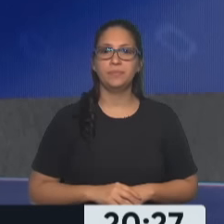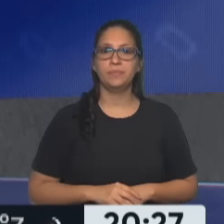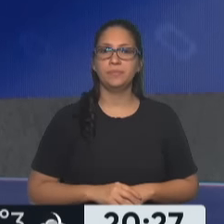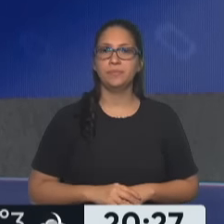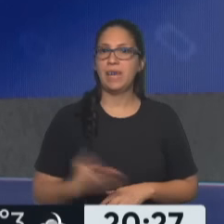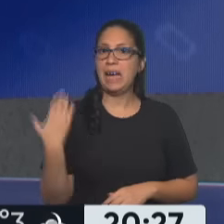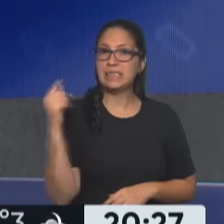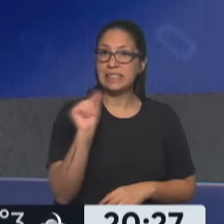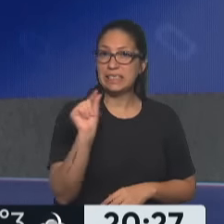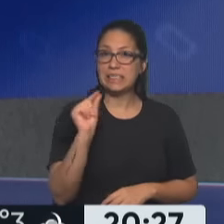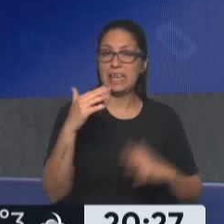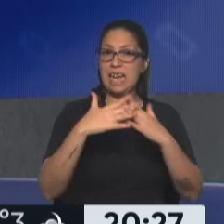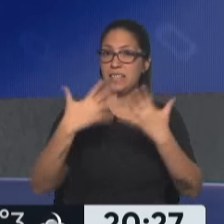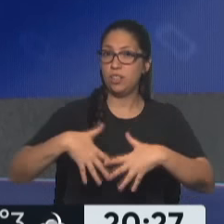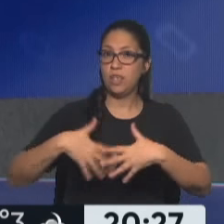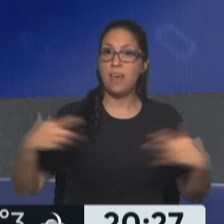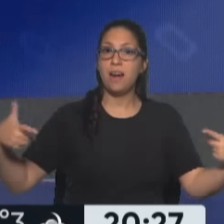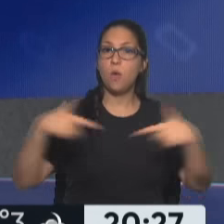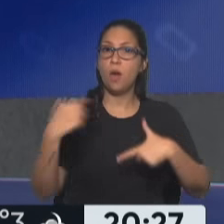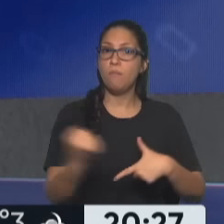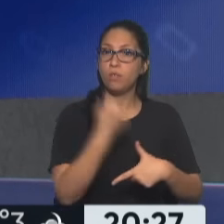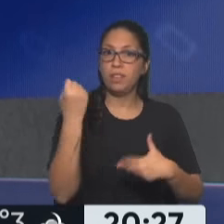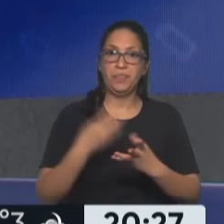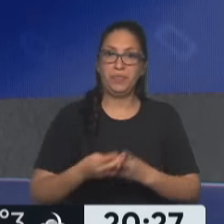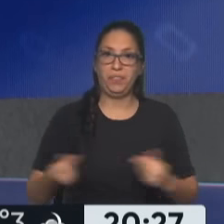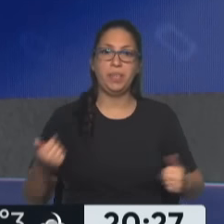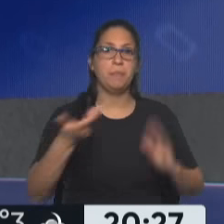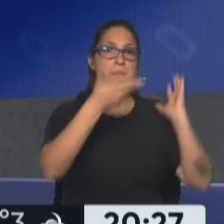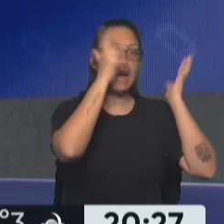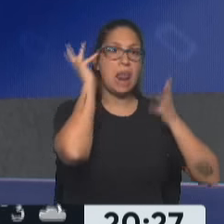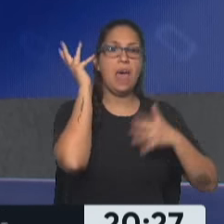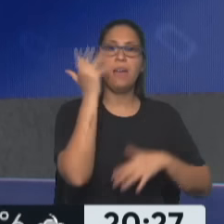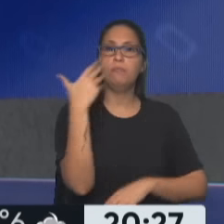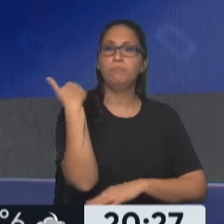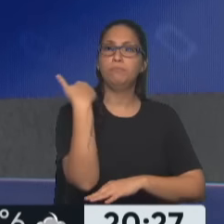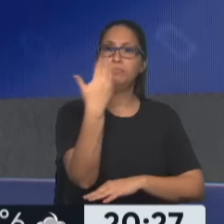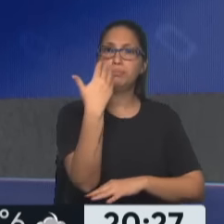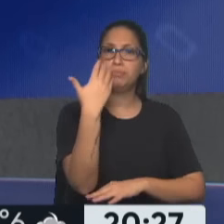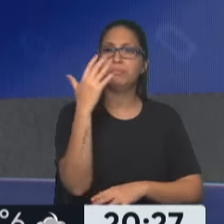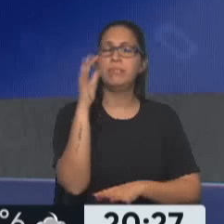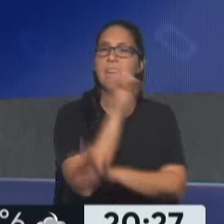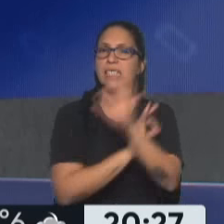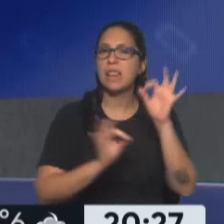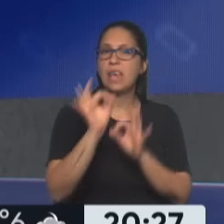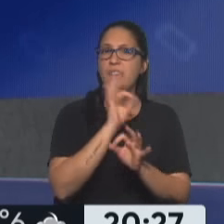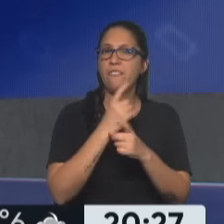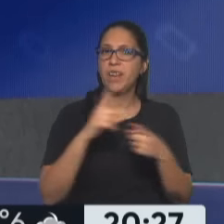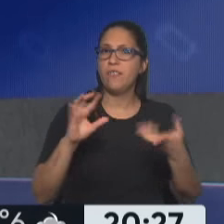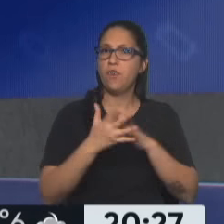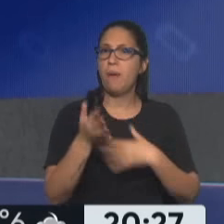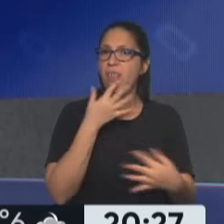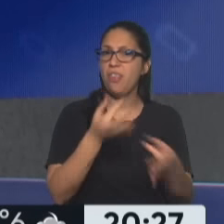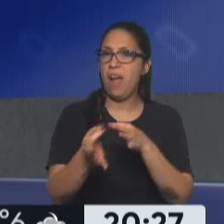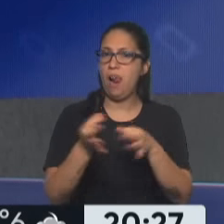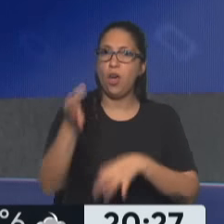Terminó hace minutos en Casa de Gobierno una reunión muy importante en la cual el presidente Milei se puso al frente de una estrategia distinta con diálogo con una